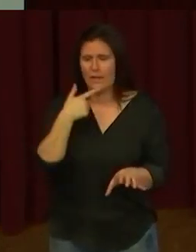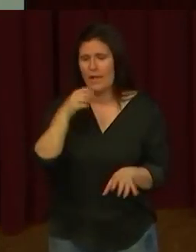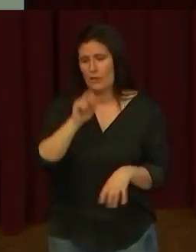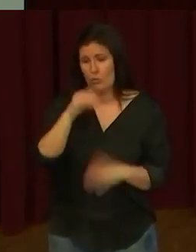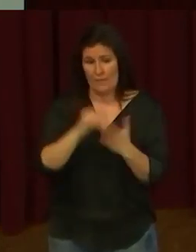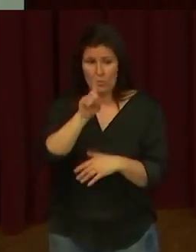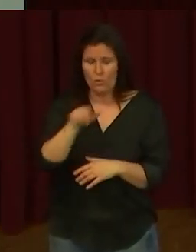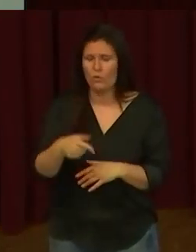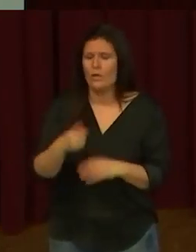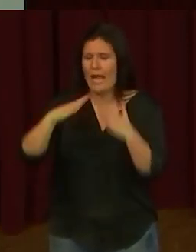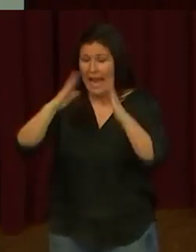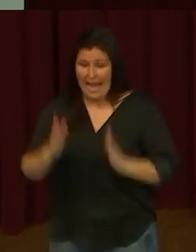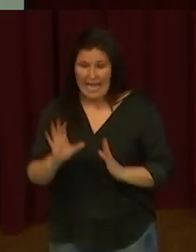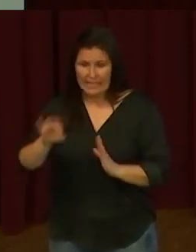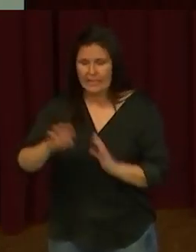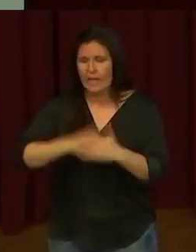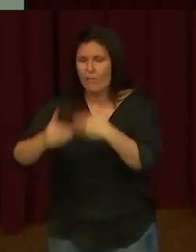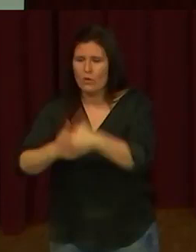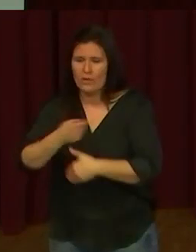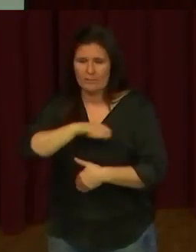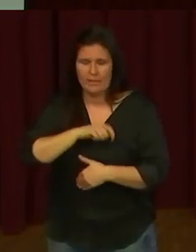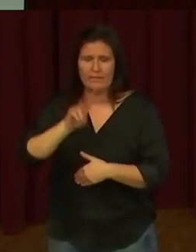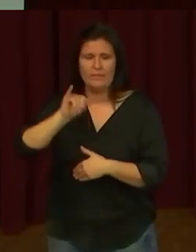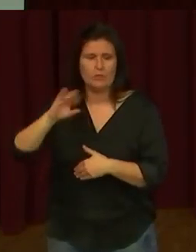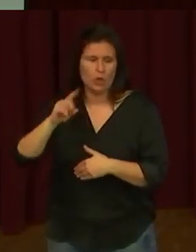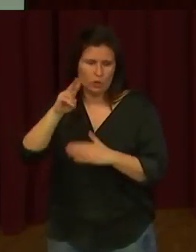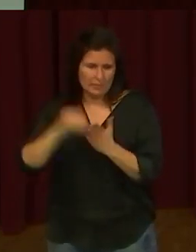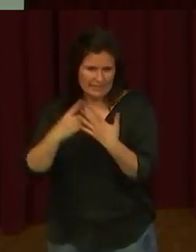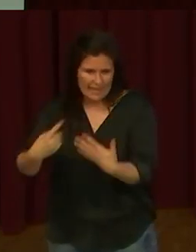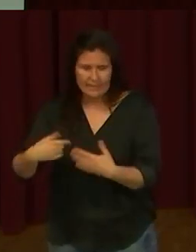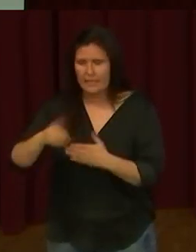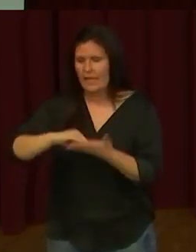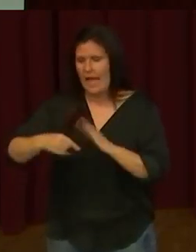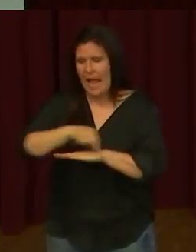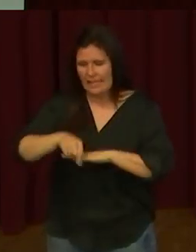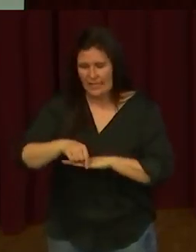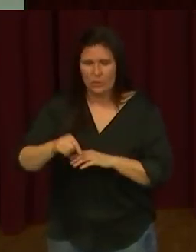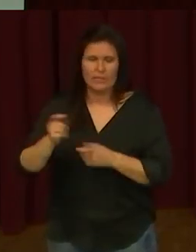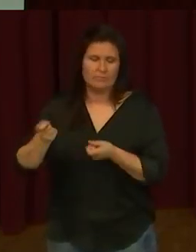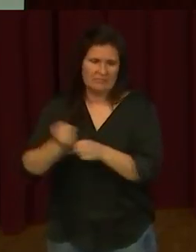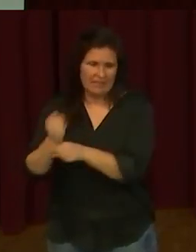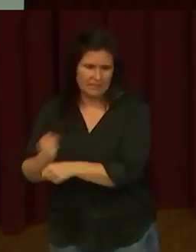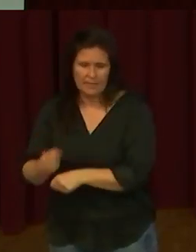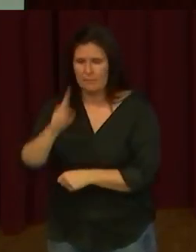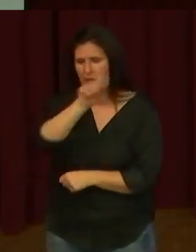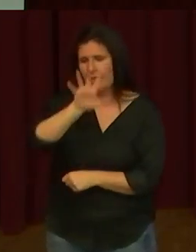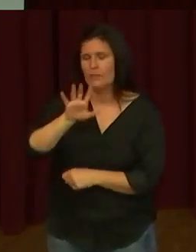casa evolución del espacio doméstico en españa' en el viso en el 2006 arquitectos y trash cistas 1500